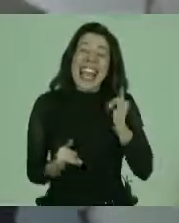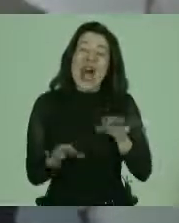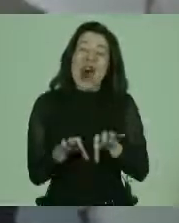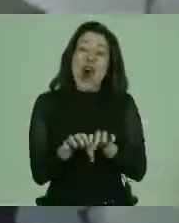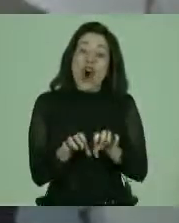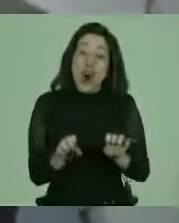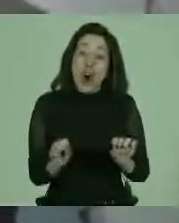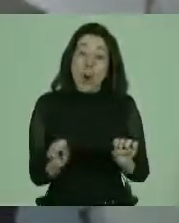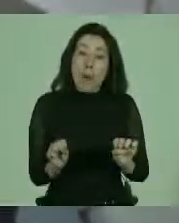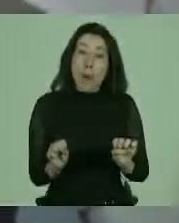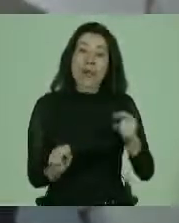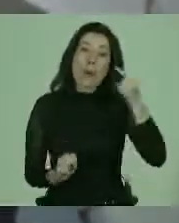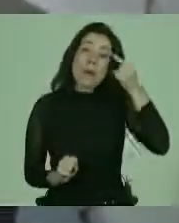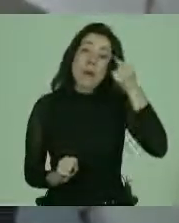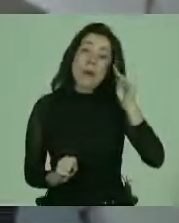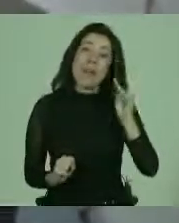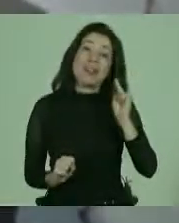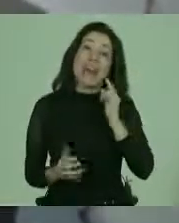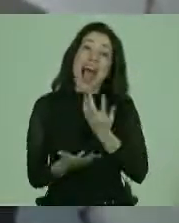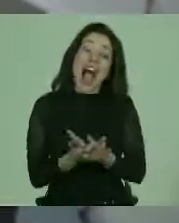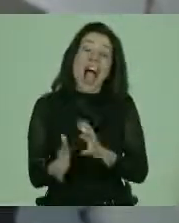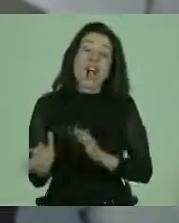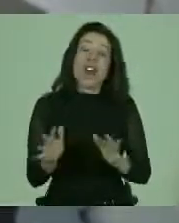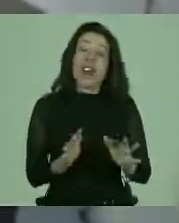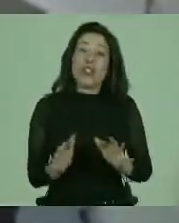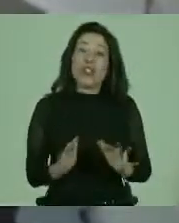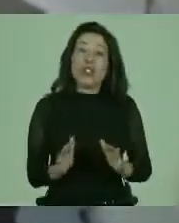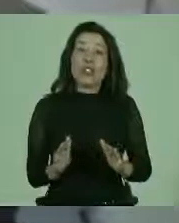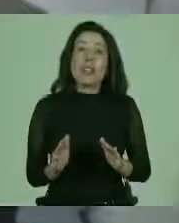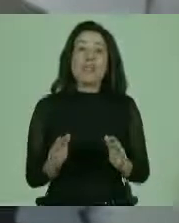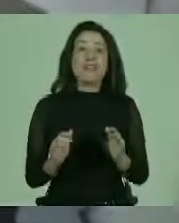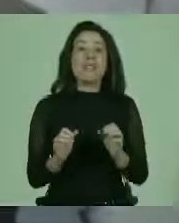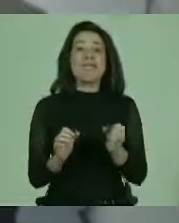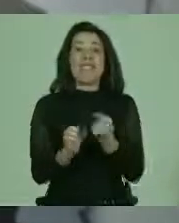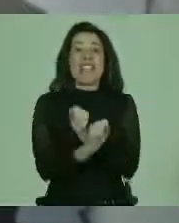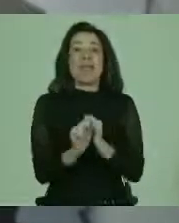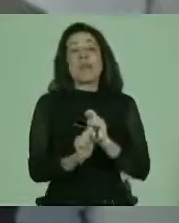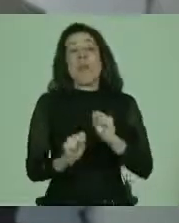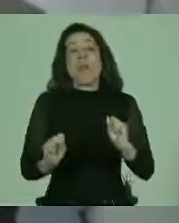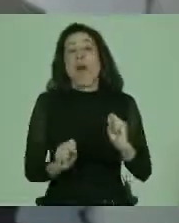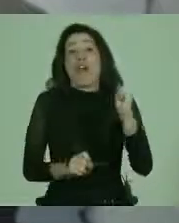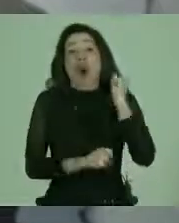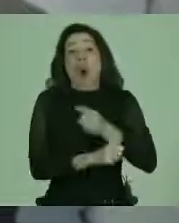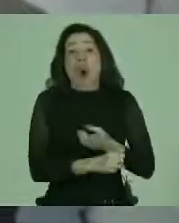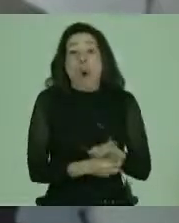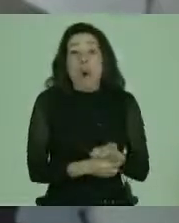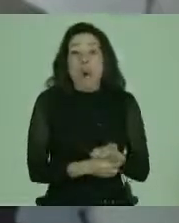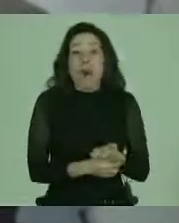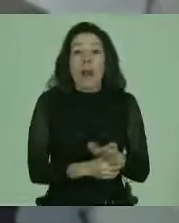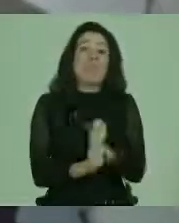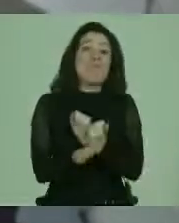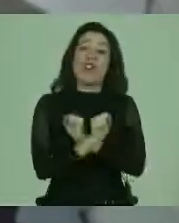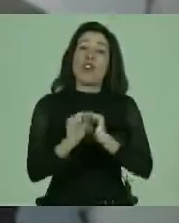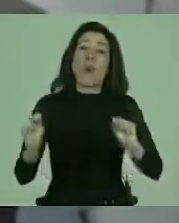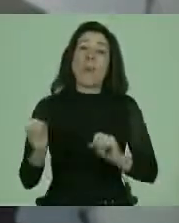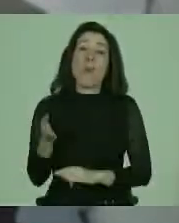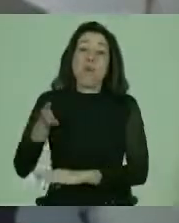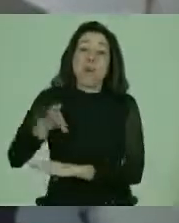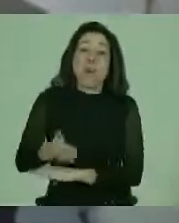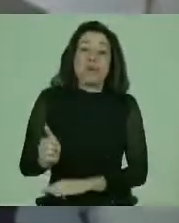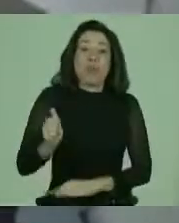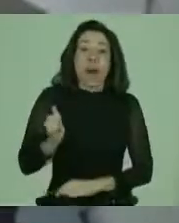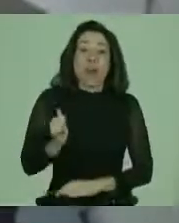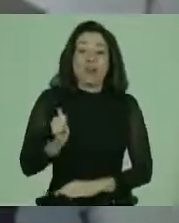comprometió pero hay cosas que a los a lo imposible nadie está obligado no pudo asistir